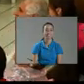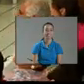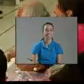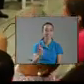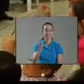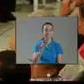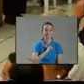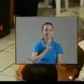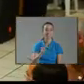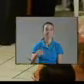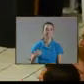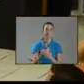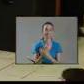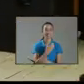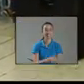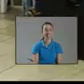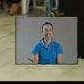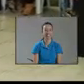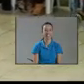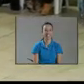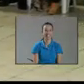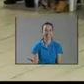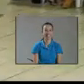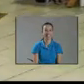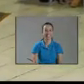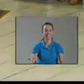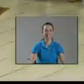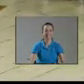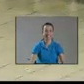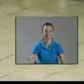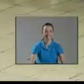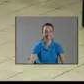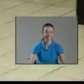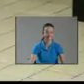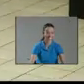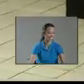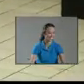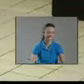Pero sí, rico, ¿verdad? Y piensa, y la media cancha, Padre Santo.